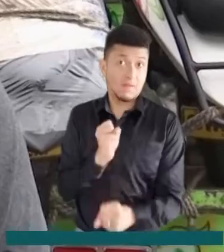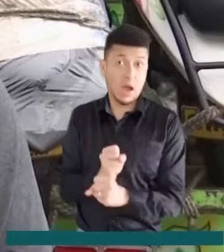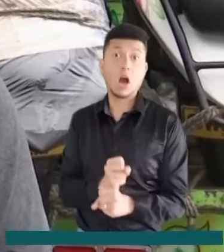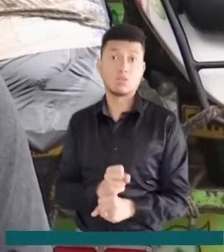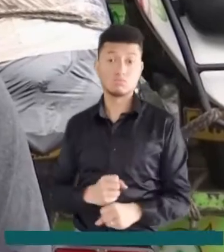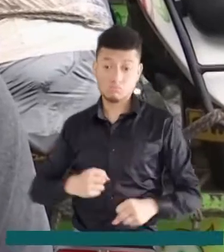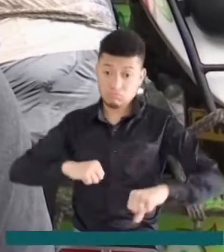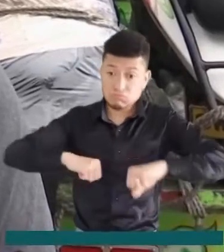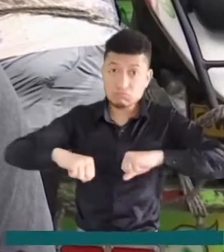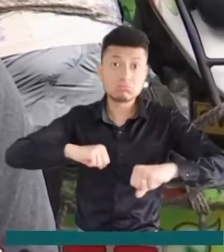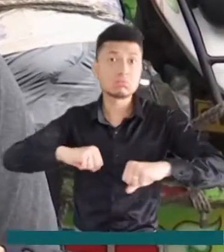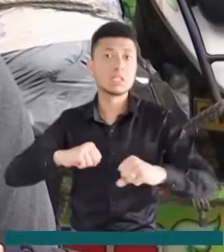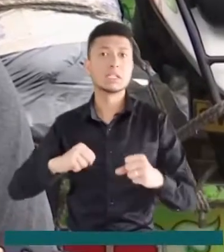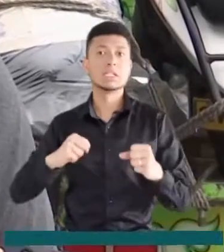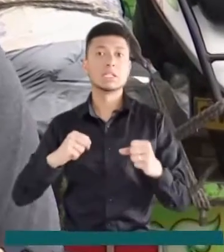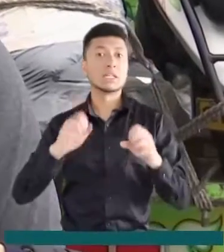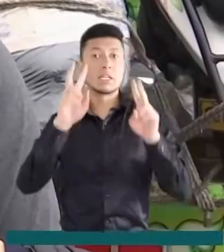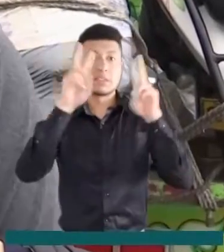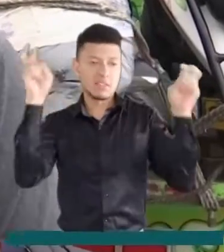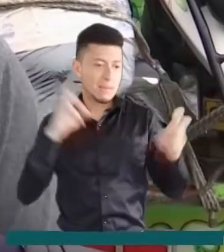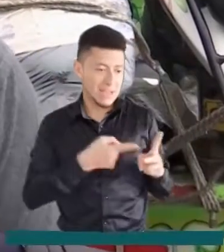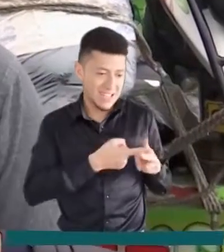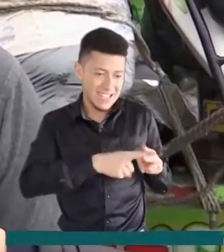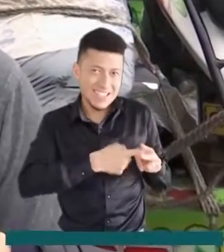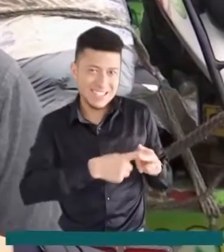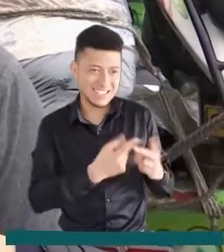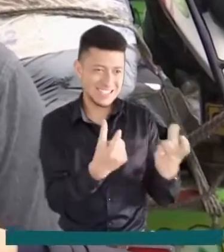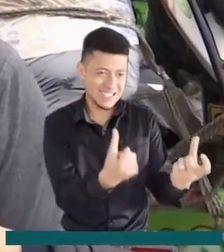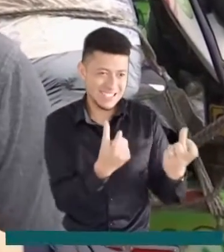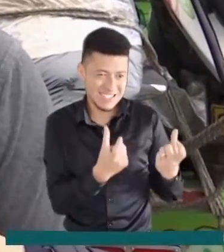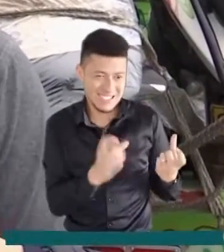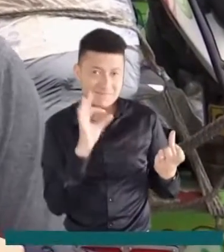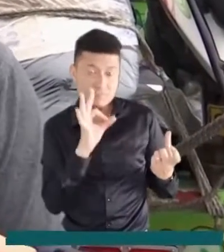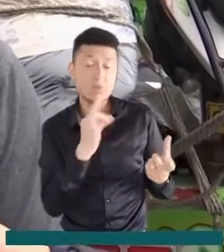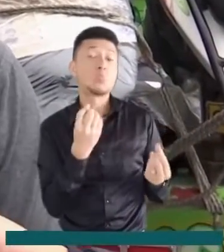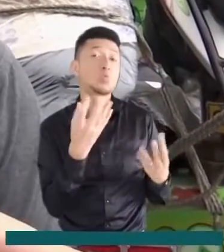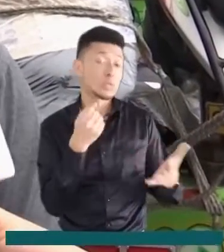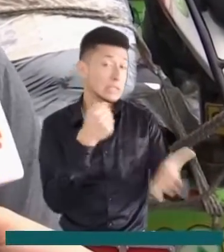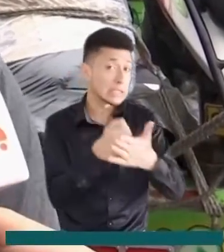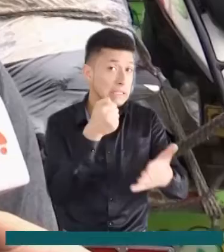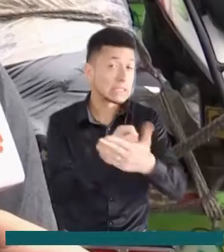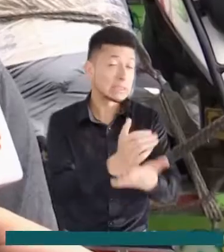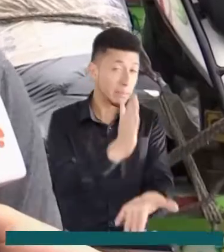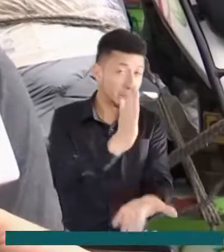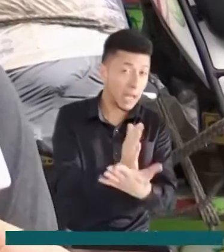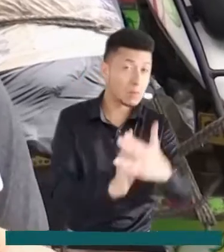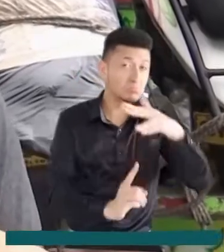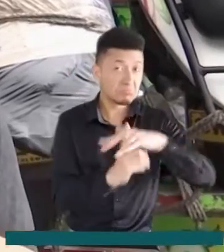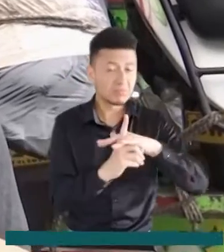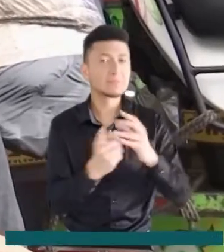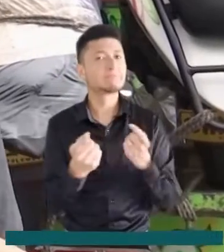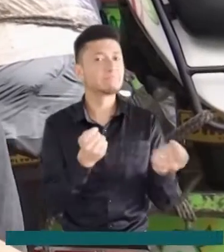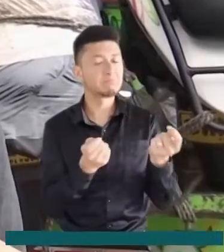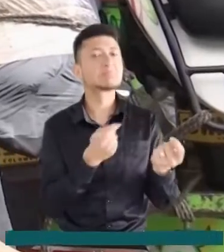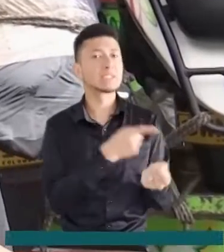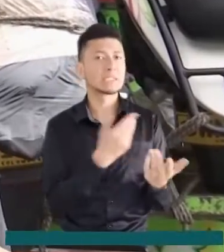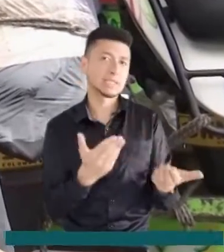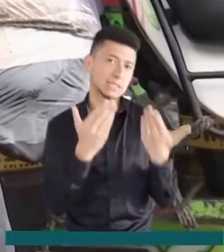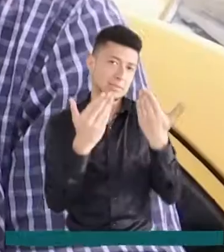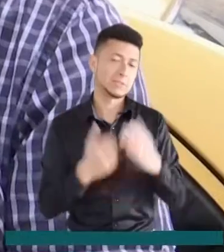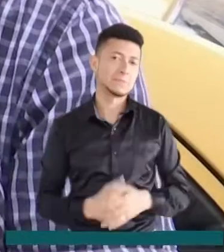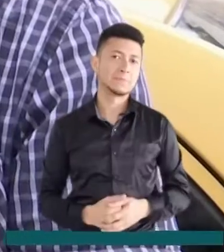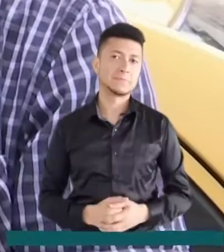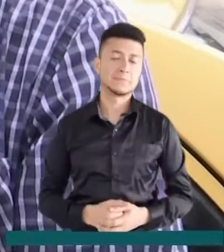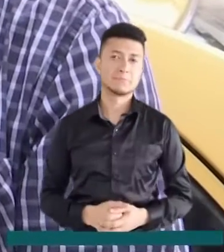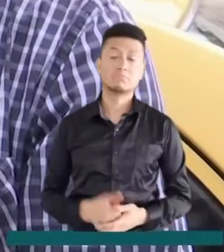policías que desempeñen una en cuestión mecánica, que es llantas, prevenimos mucho accidente, incidente y muchas